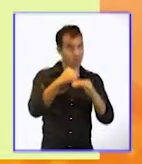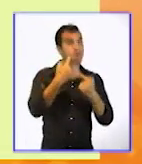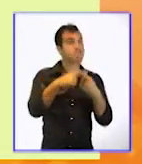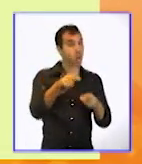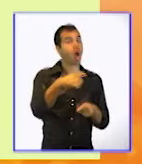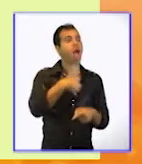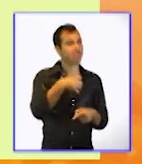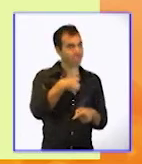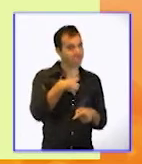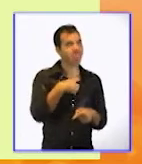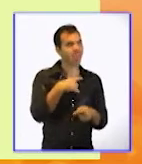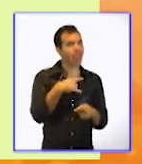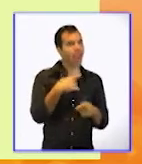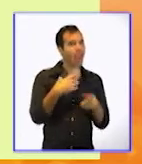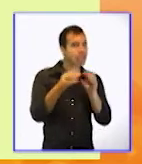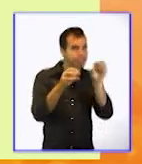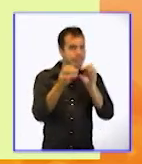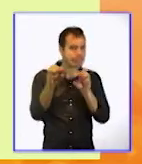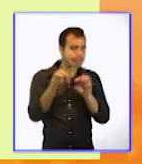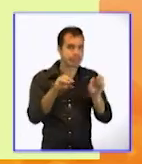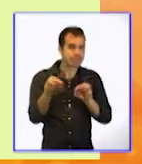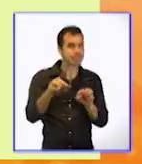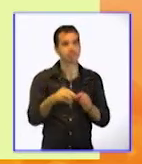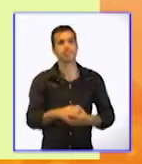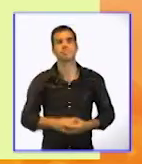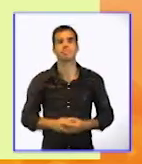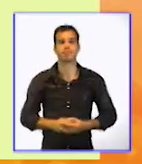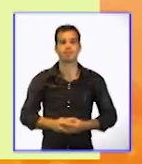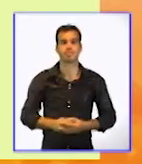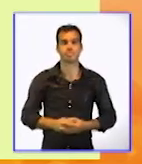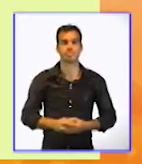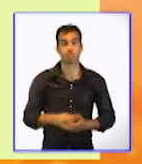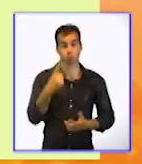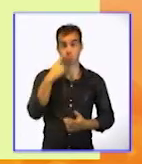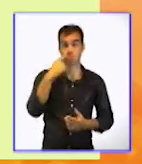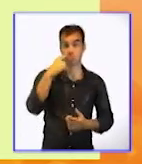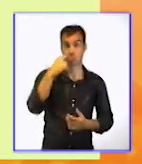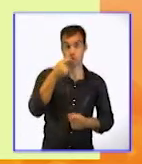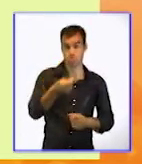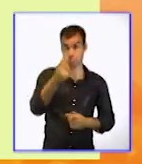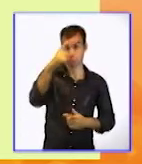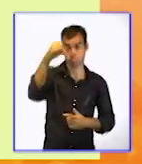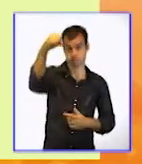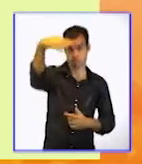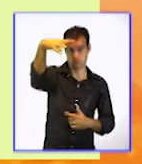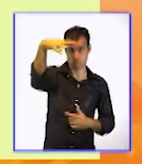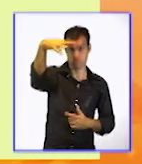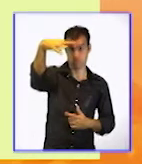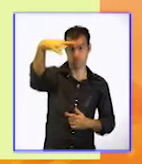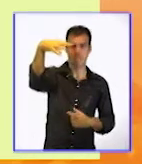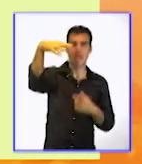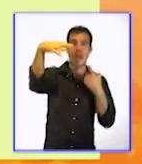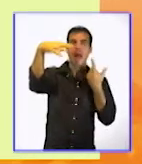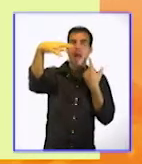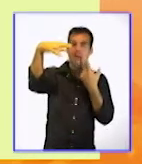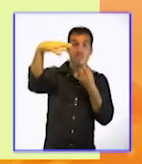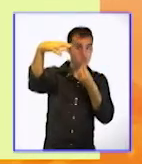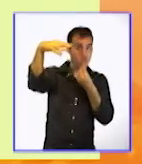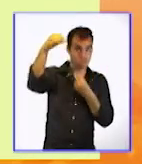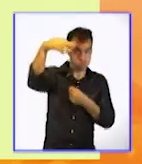es electrólito, enciende la lámpara de conductividad, lo que este lo hace con muy poca